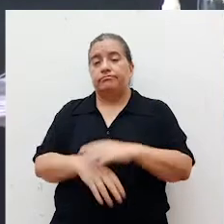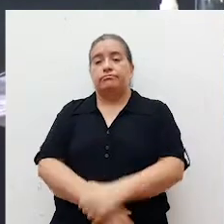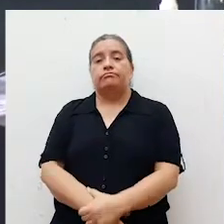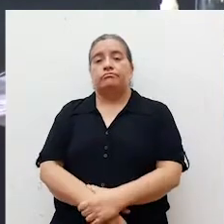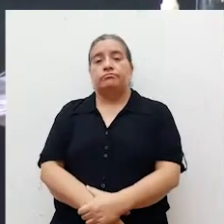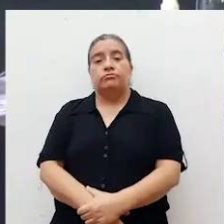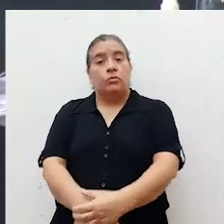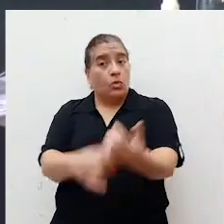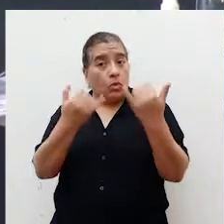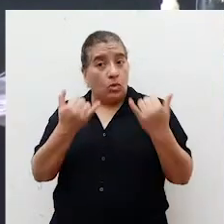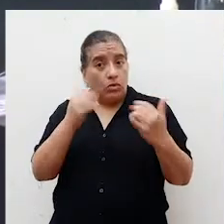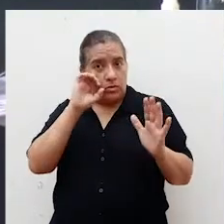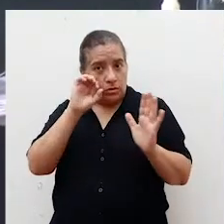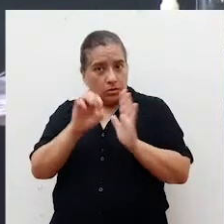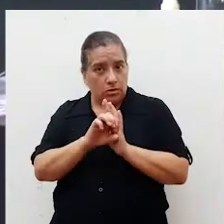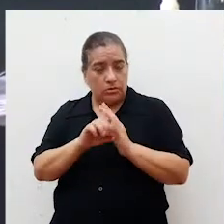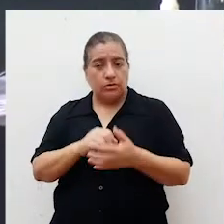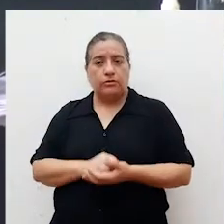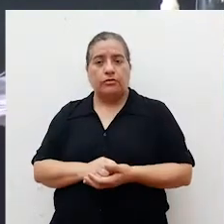Nuevamente se desoyó eso.